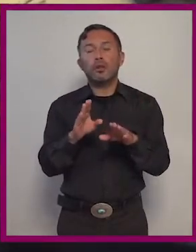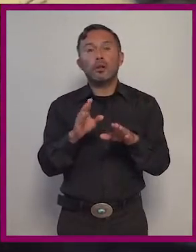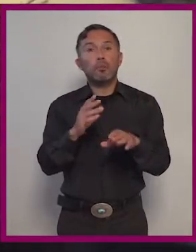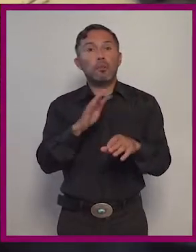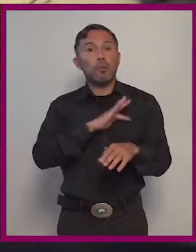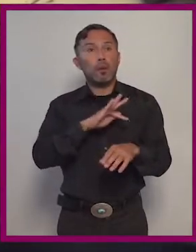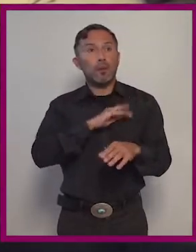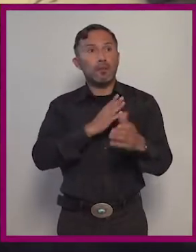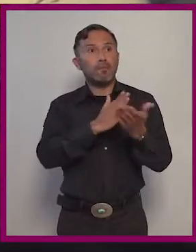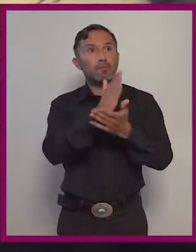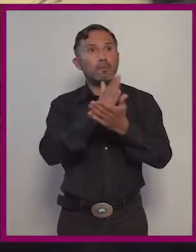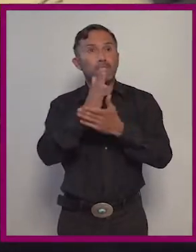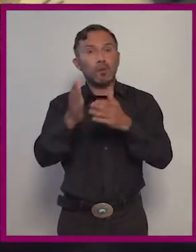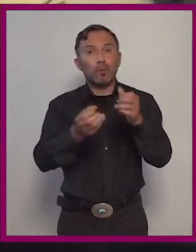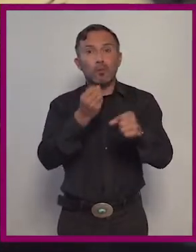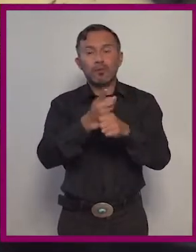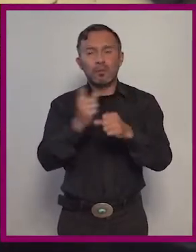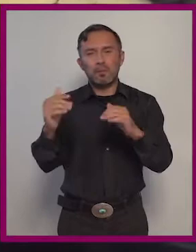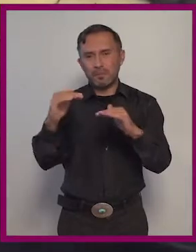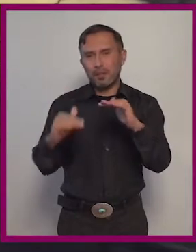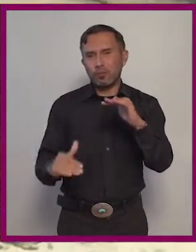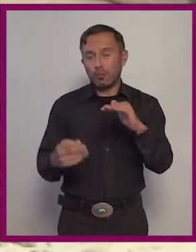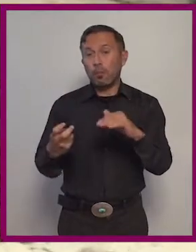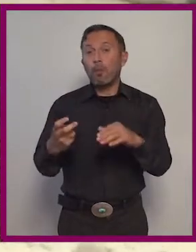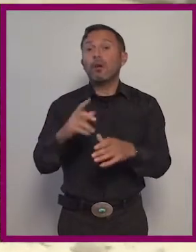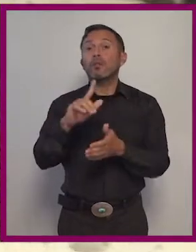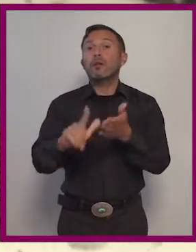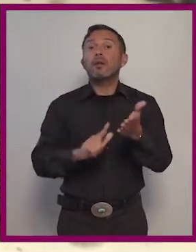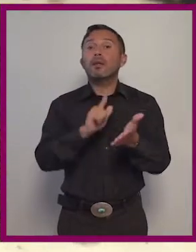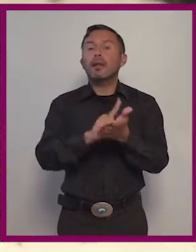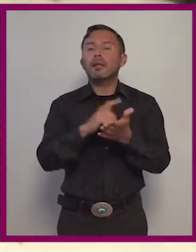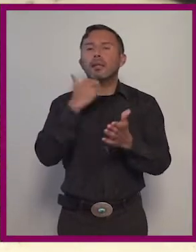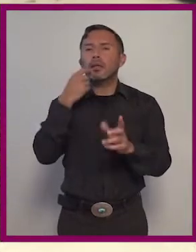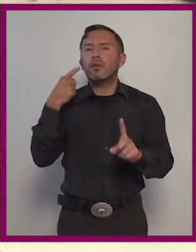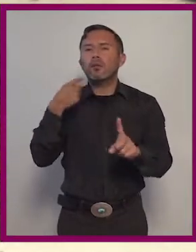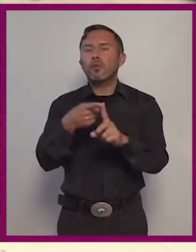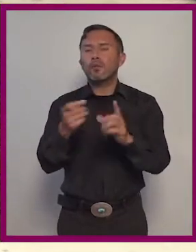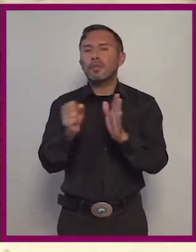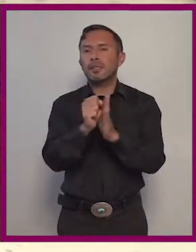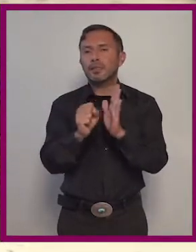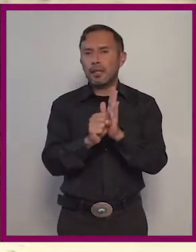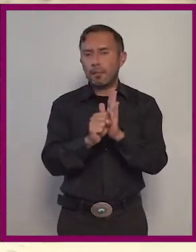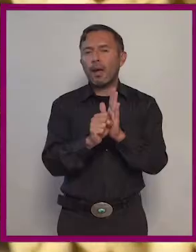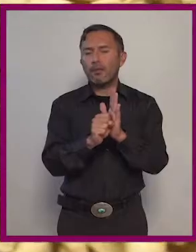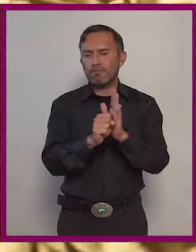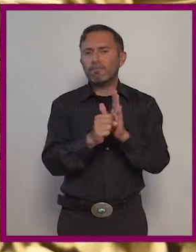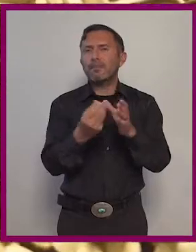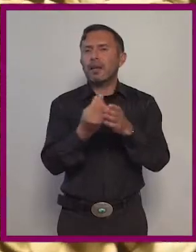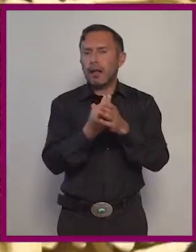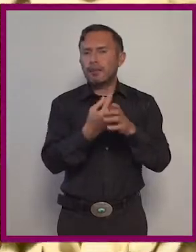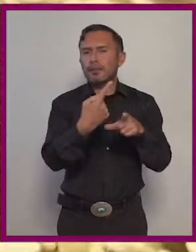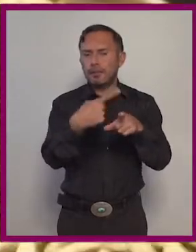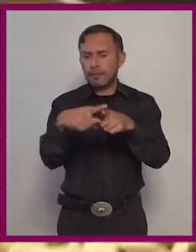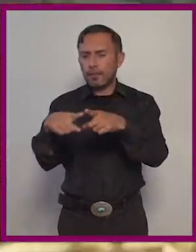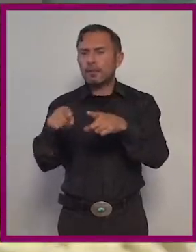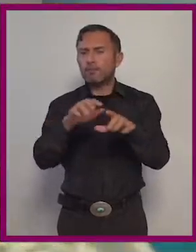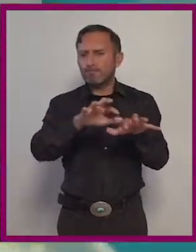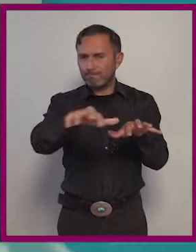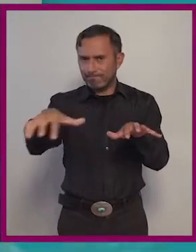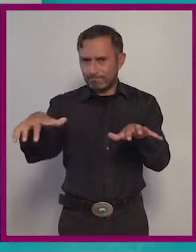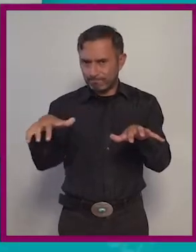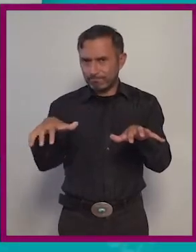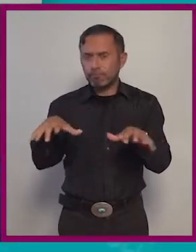que el nuestro. Por eso es que esta ley está buscando tener un sistema diferenciado que, reconociendo